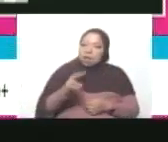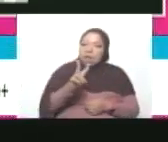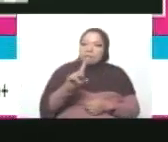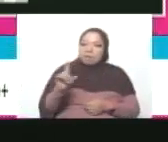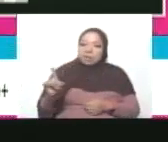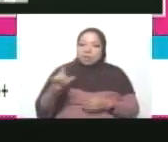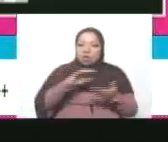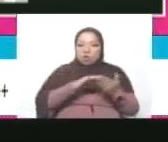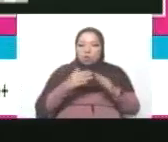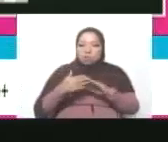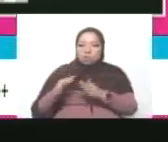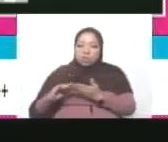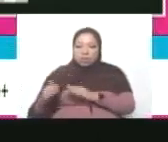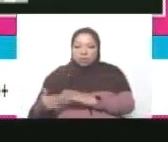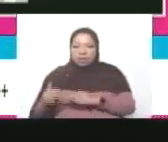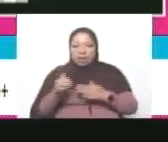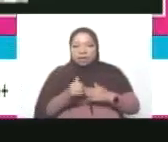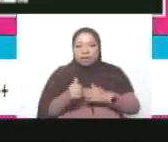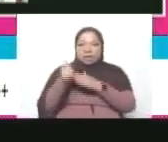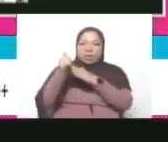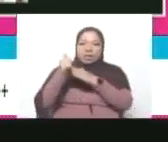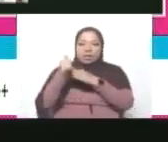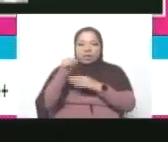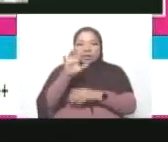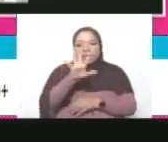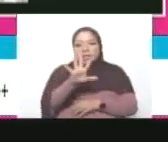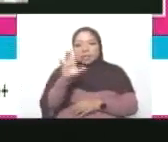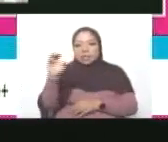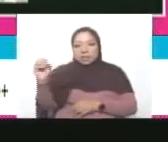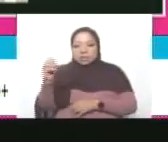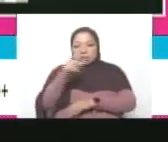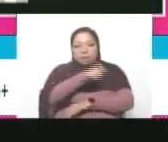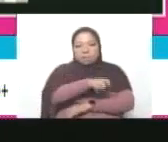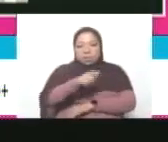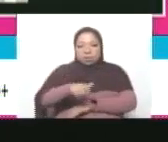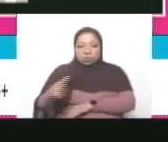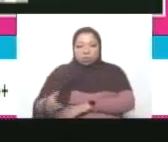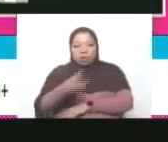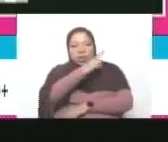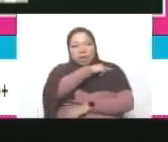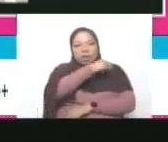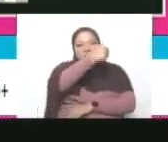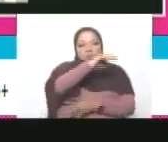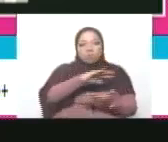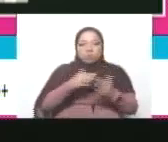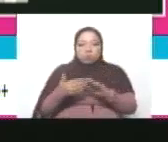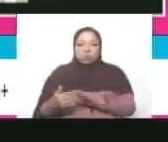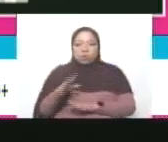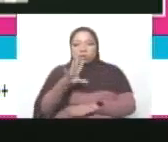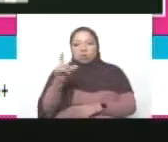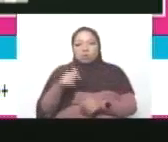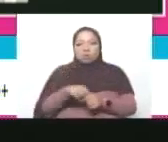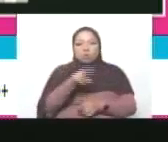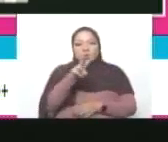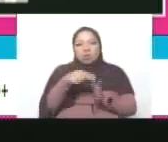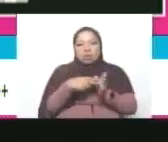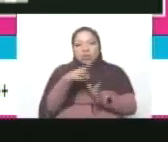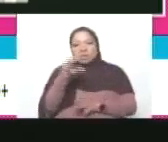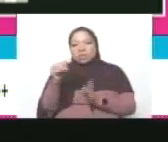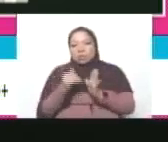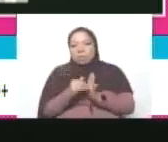509 líderes de calle. 95 consejos comunales. Con una población votante de 25.000